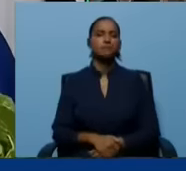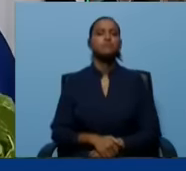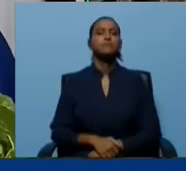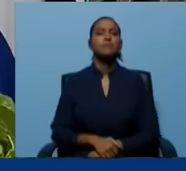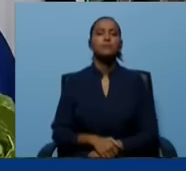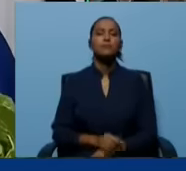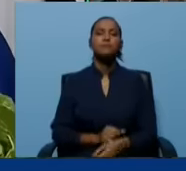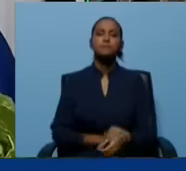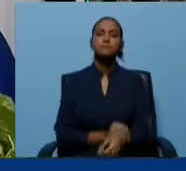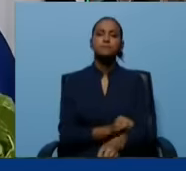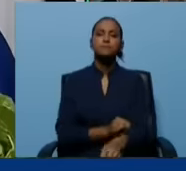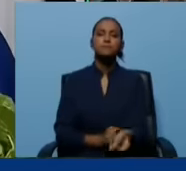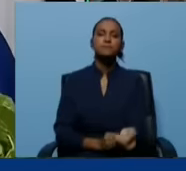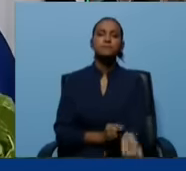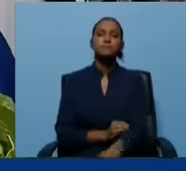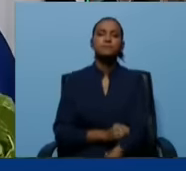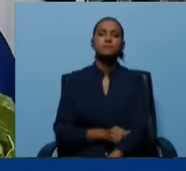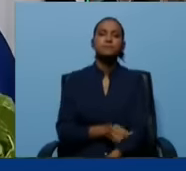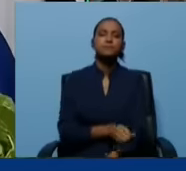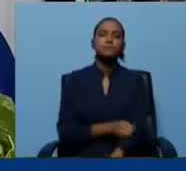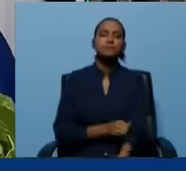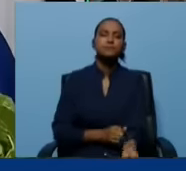con el imperialismo.